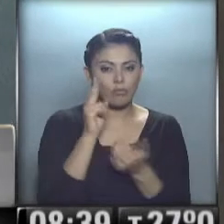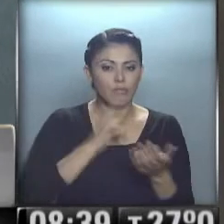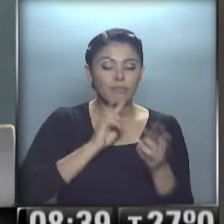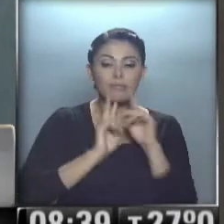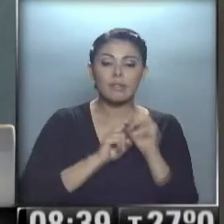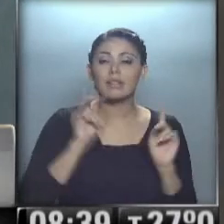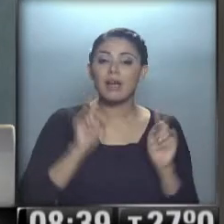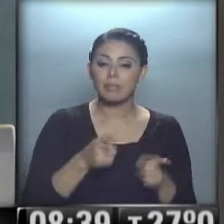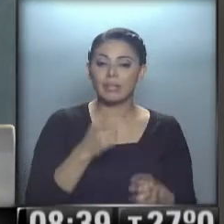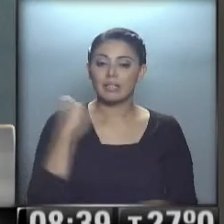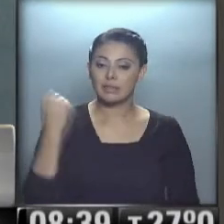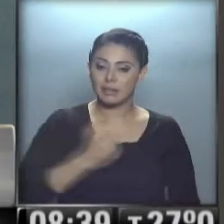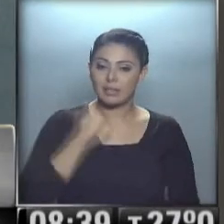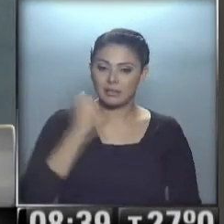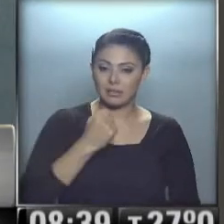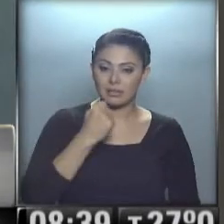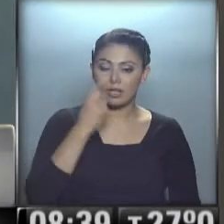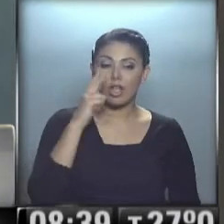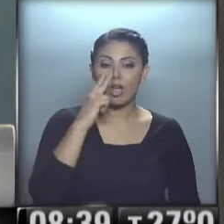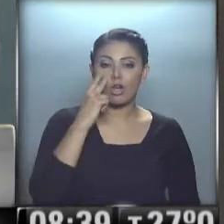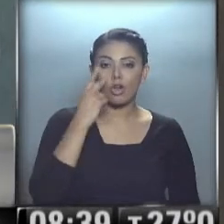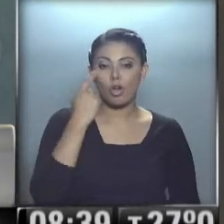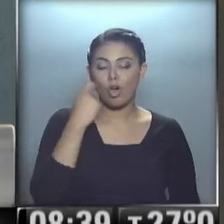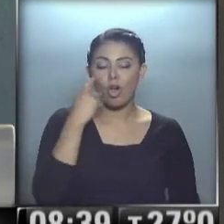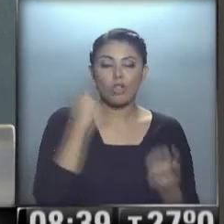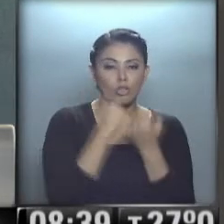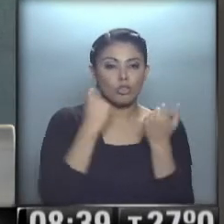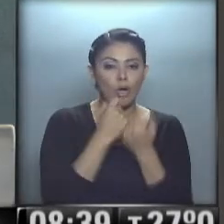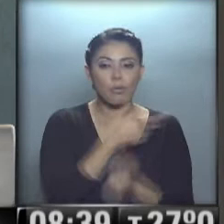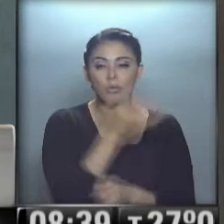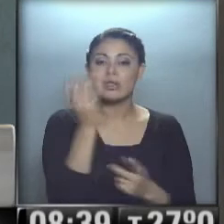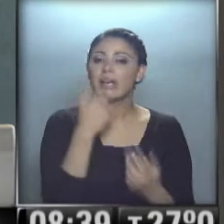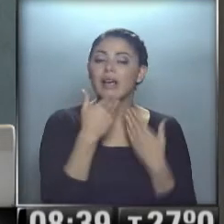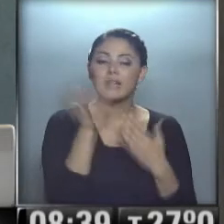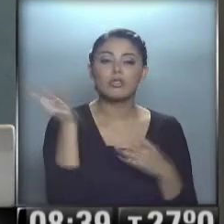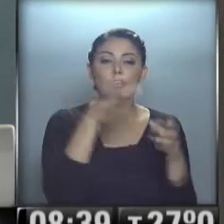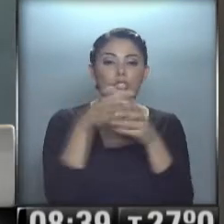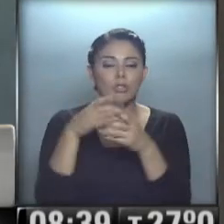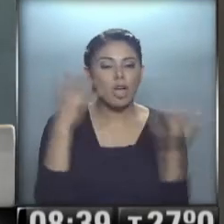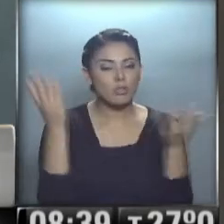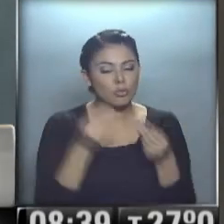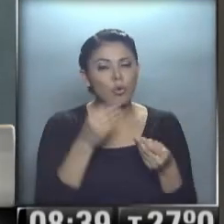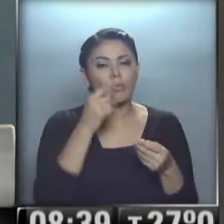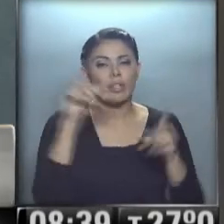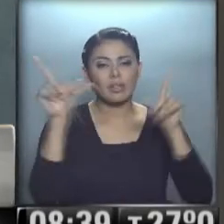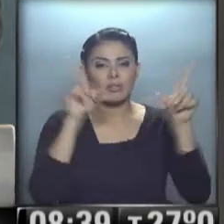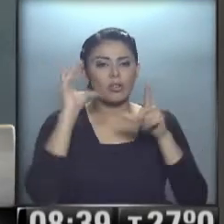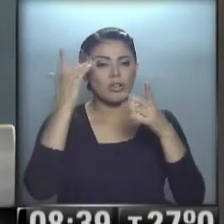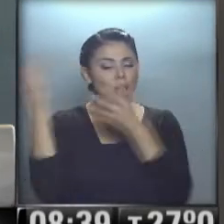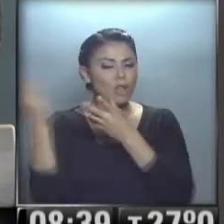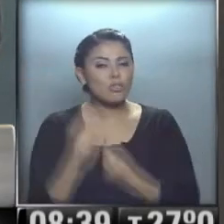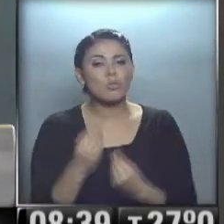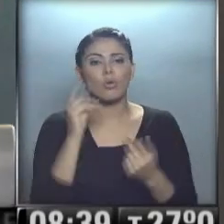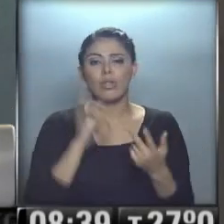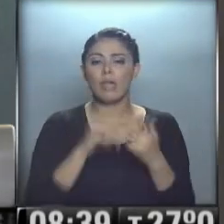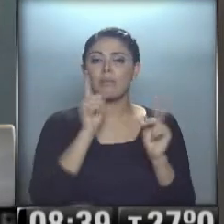también lo pretendemos llevar al control popular. O sea, que las asociaciones nos ayuden, que nos ayuden los medios de comunicación a detectar estos desvíos, que nos